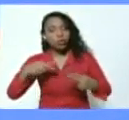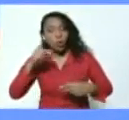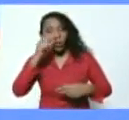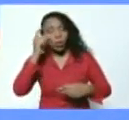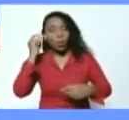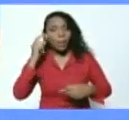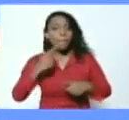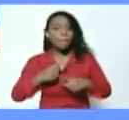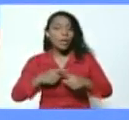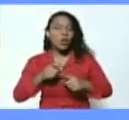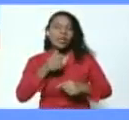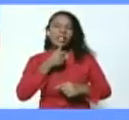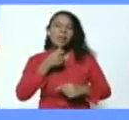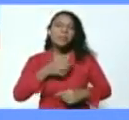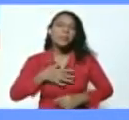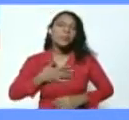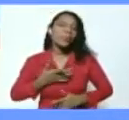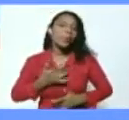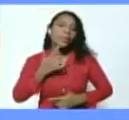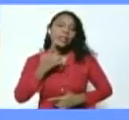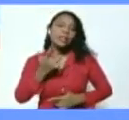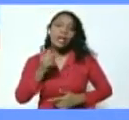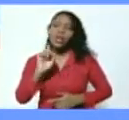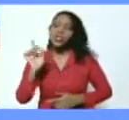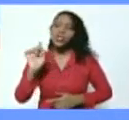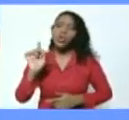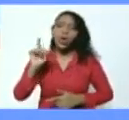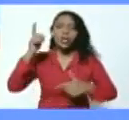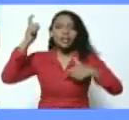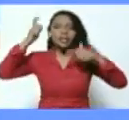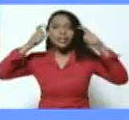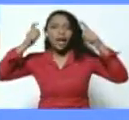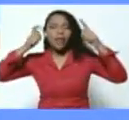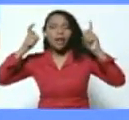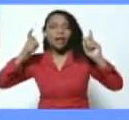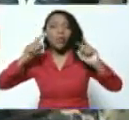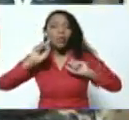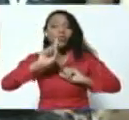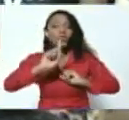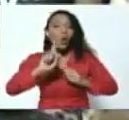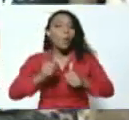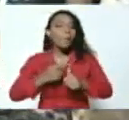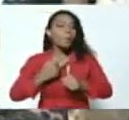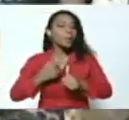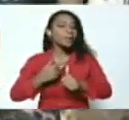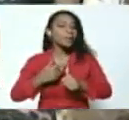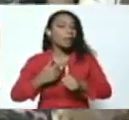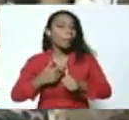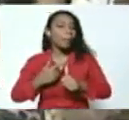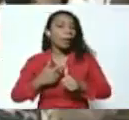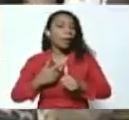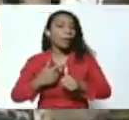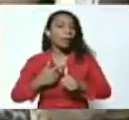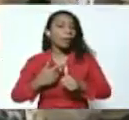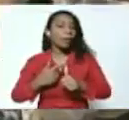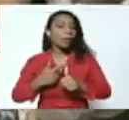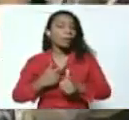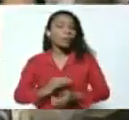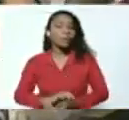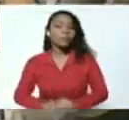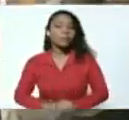revolucionarias, pero ¿quién puede decir que no es Chávez uno de los principales